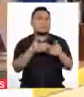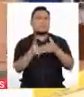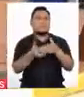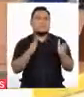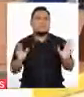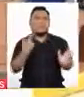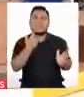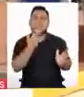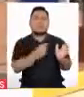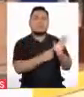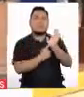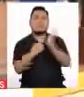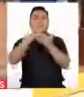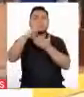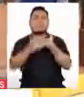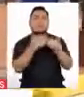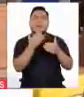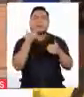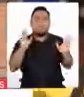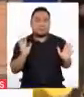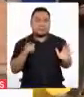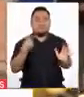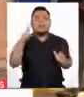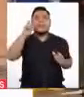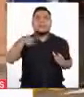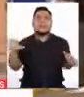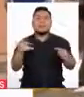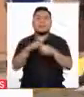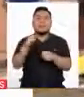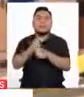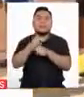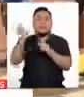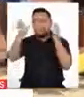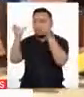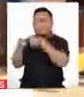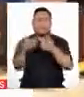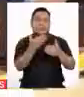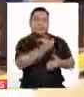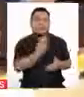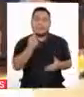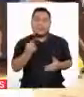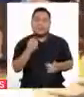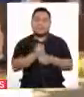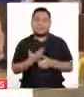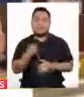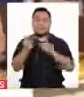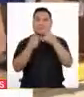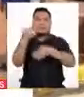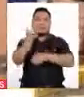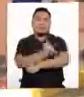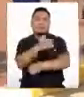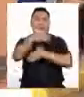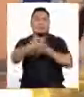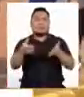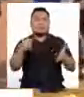presente los proyectos de ELE, lo importante es un consenso tanto entre poder legislativo y ejecutivo, luego de su visita a la sede del